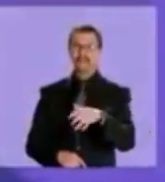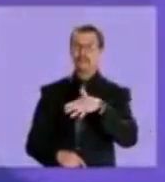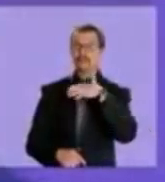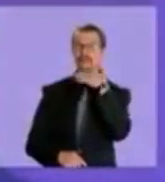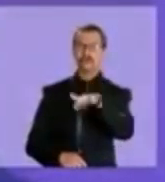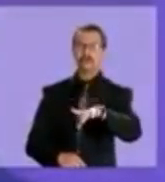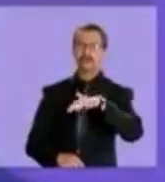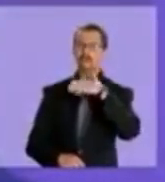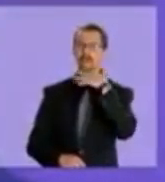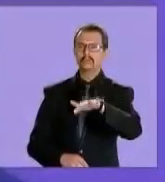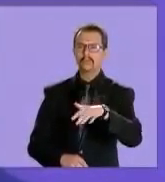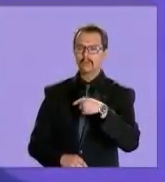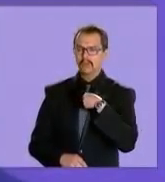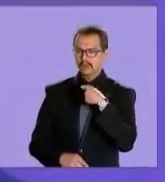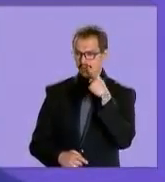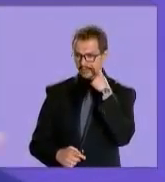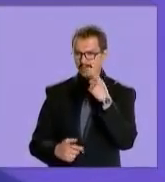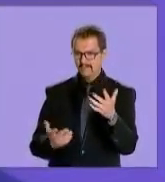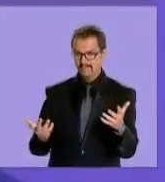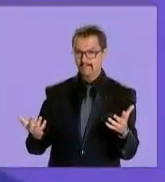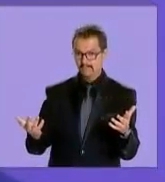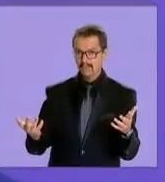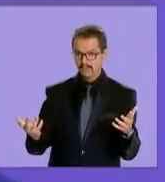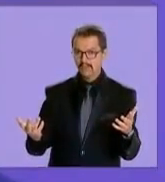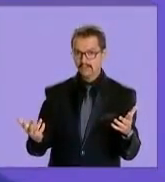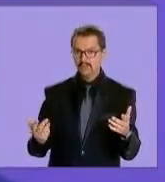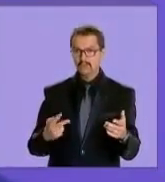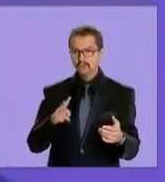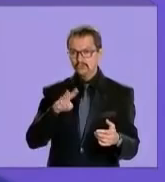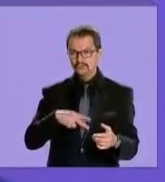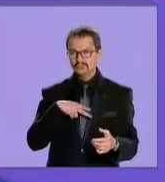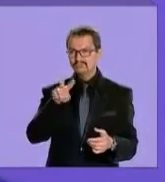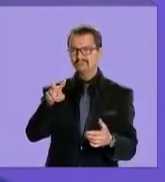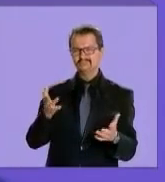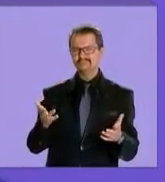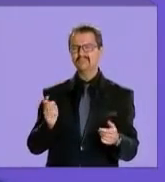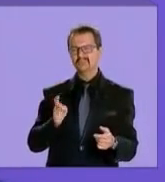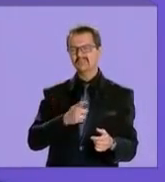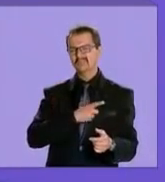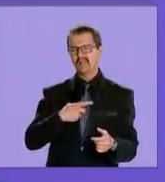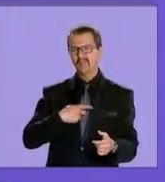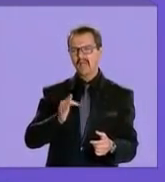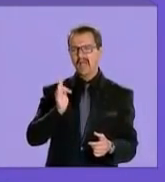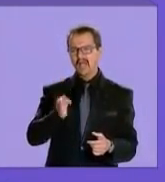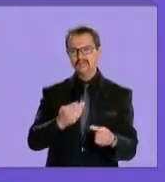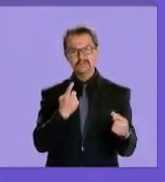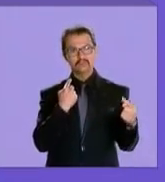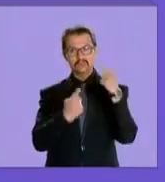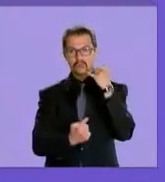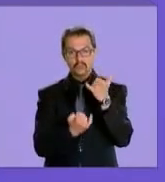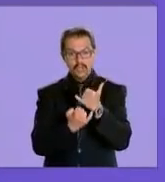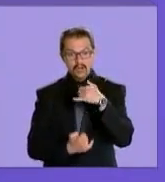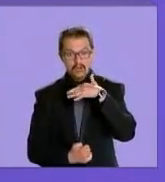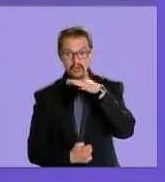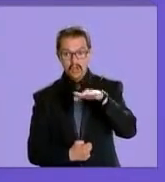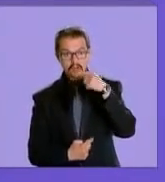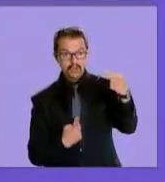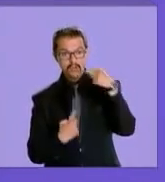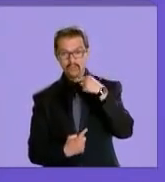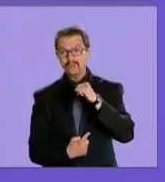cosas éste tengo que aceptar que es cierto me duele mucho tener que aceptar